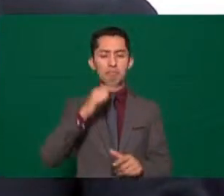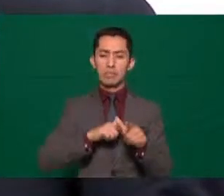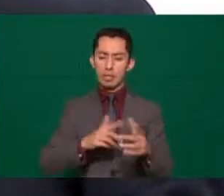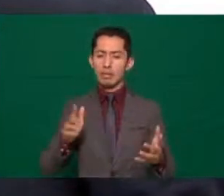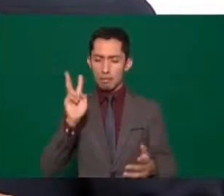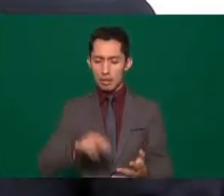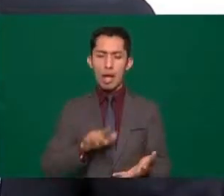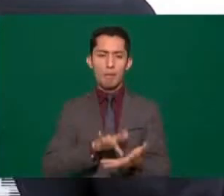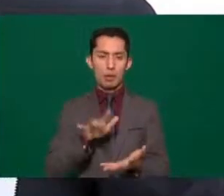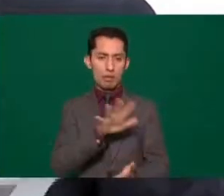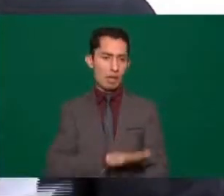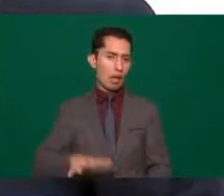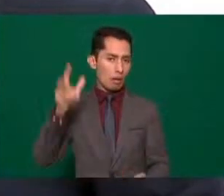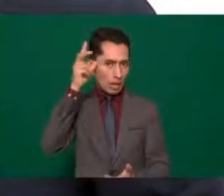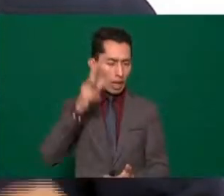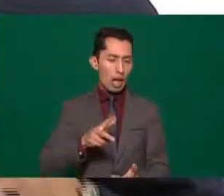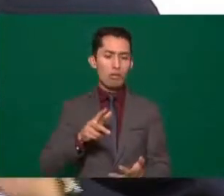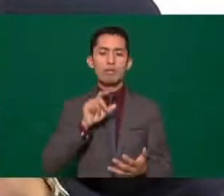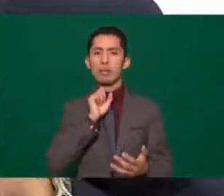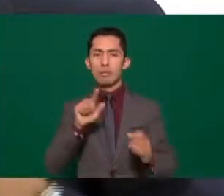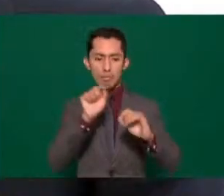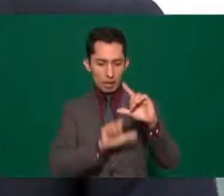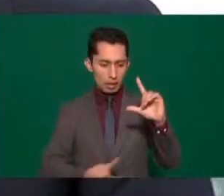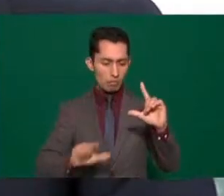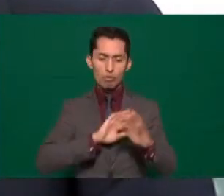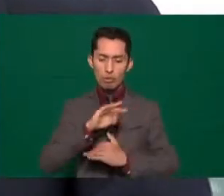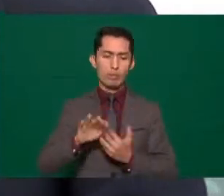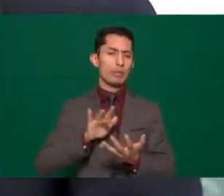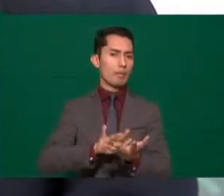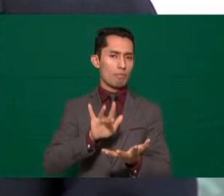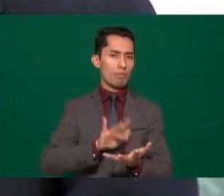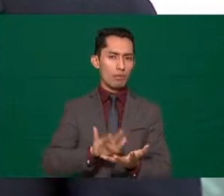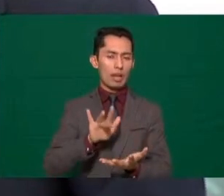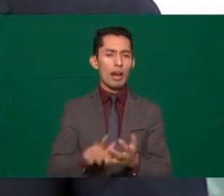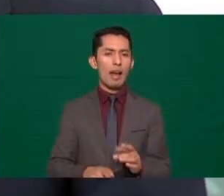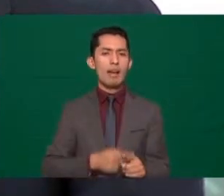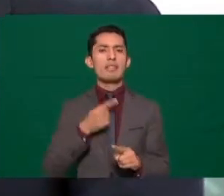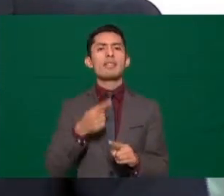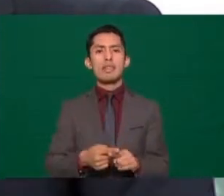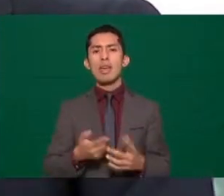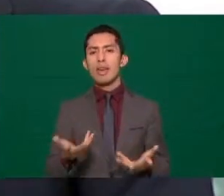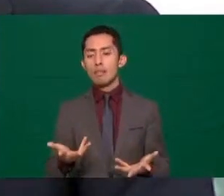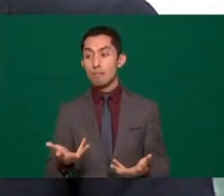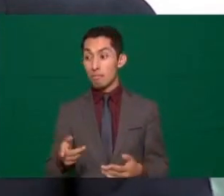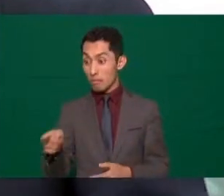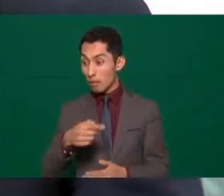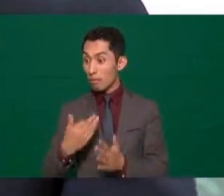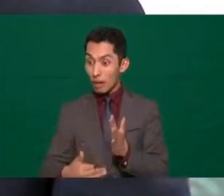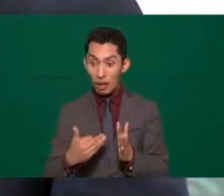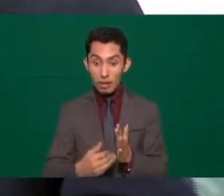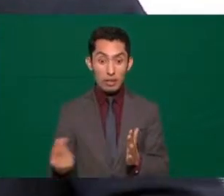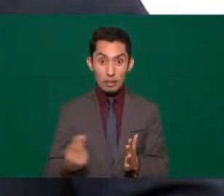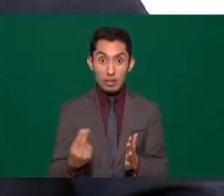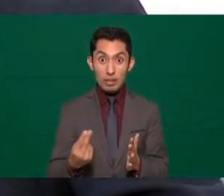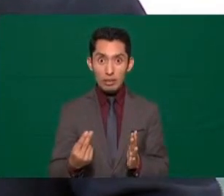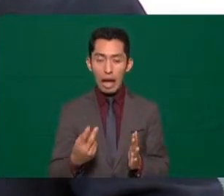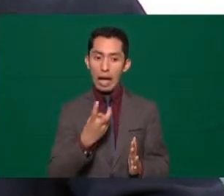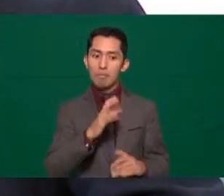Hidalgo y en todo el país a los que más lo necesitan,